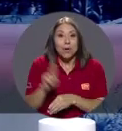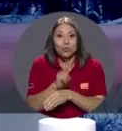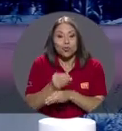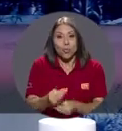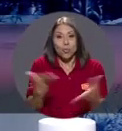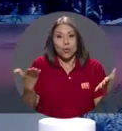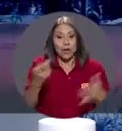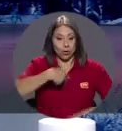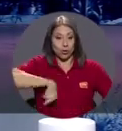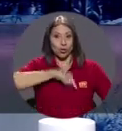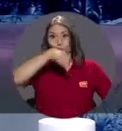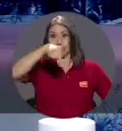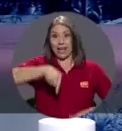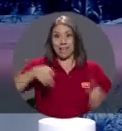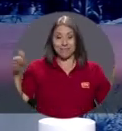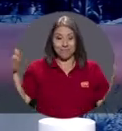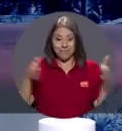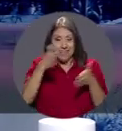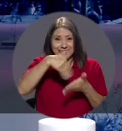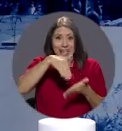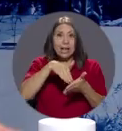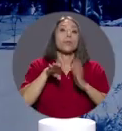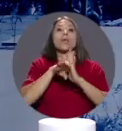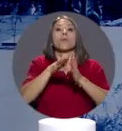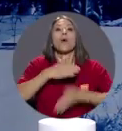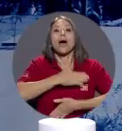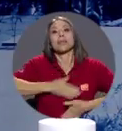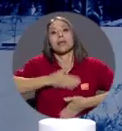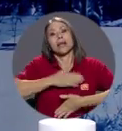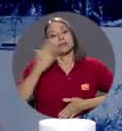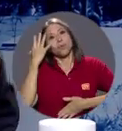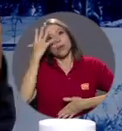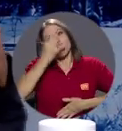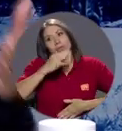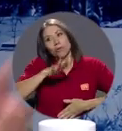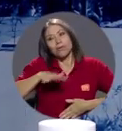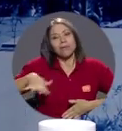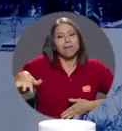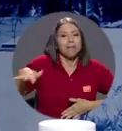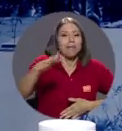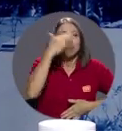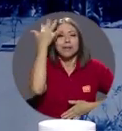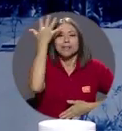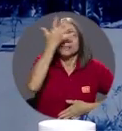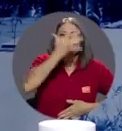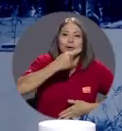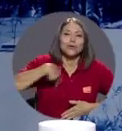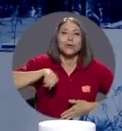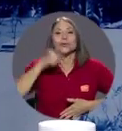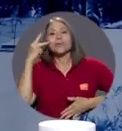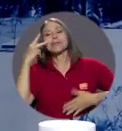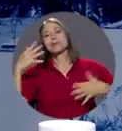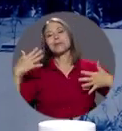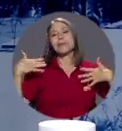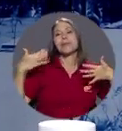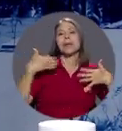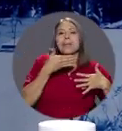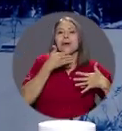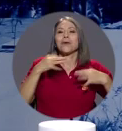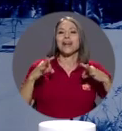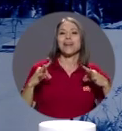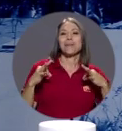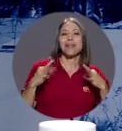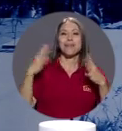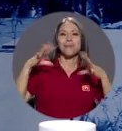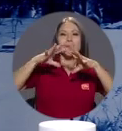realizado, tenemos, en el caso de Atenas, que es muy lindo, un cantón precioso, donde todos tenemos esa imagen del mejor clima del mundo y que la